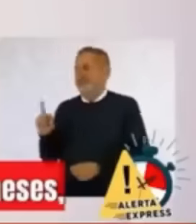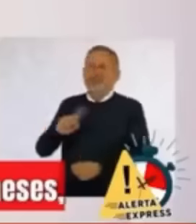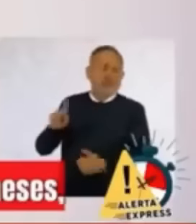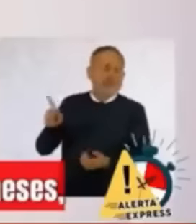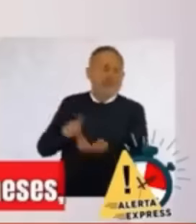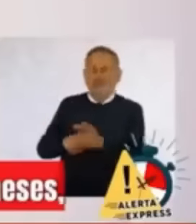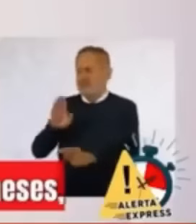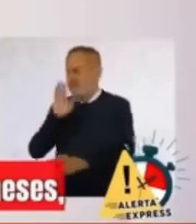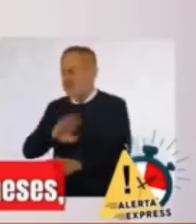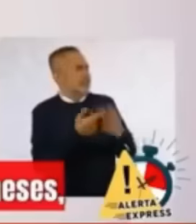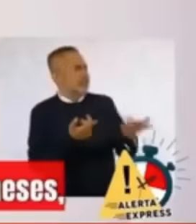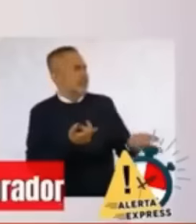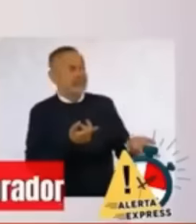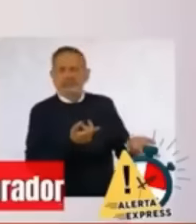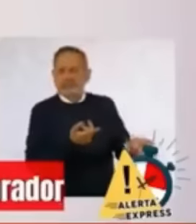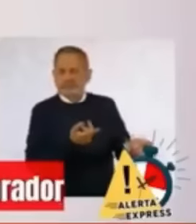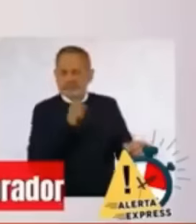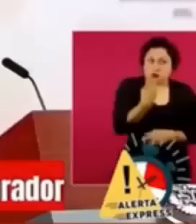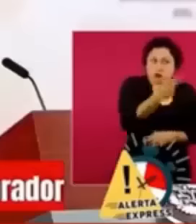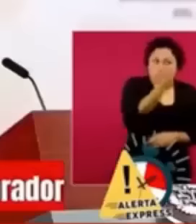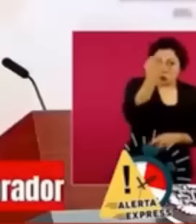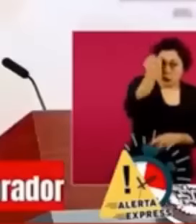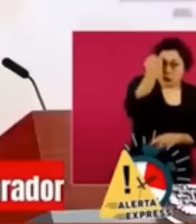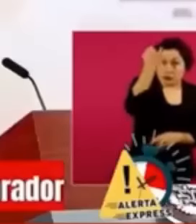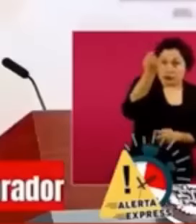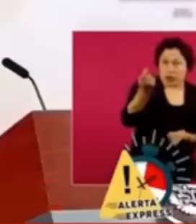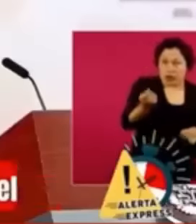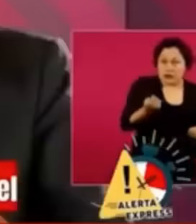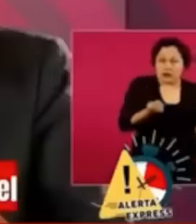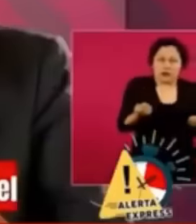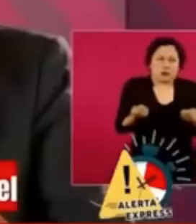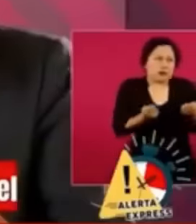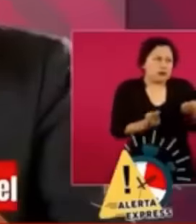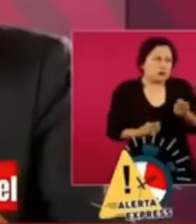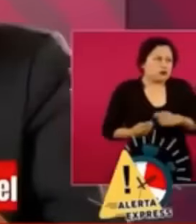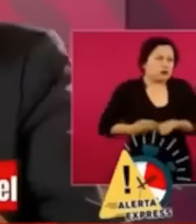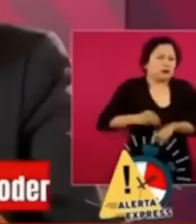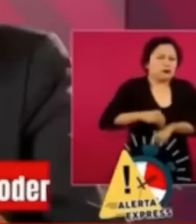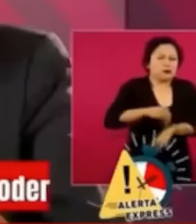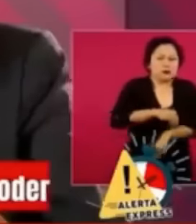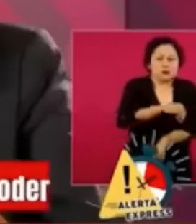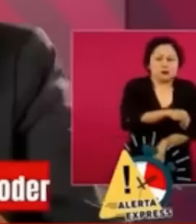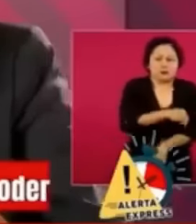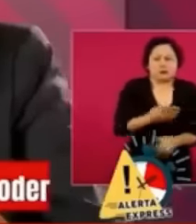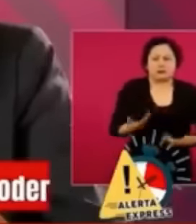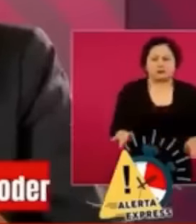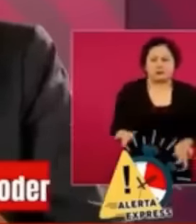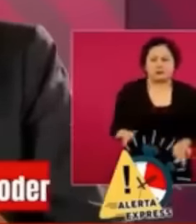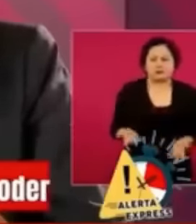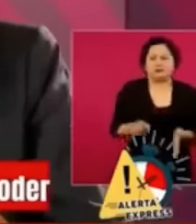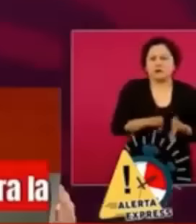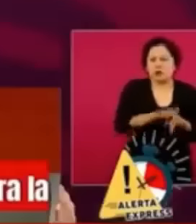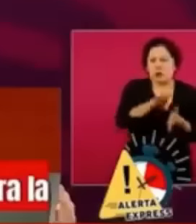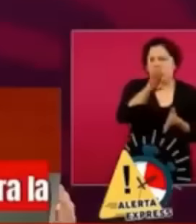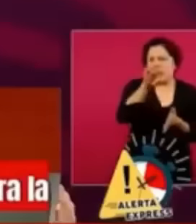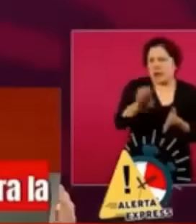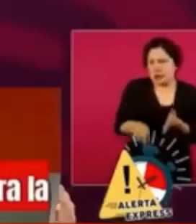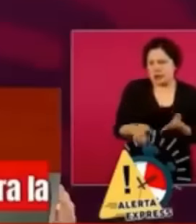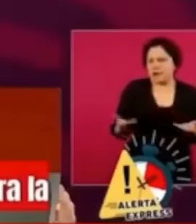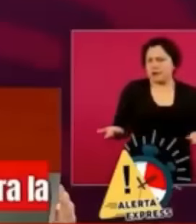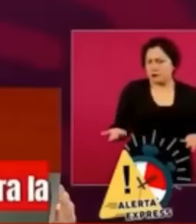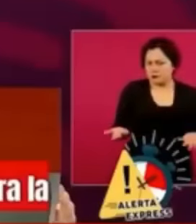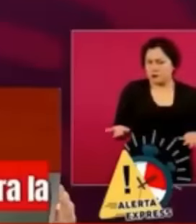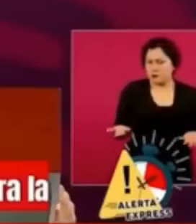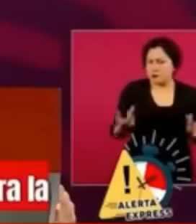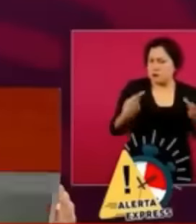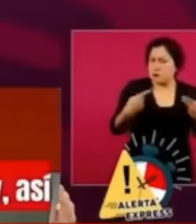gobierno, pues hace apenas unos meses, justamente Andrés Manuel López Obrador también le puso un alto porque el embajador dijo que la reforma al Poder Judicial